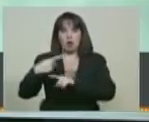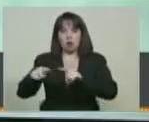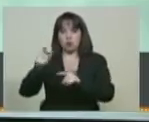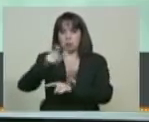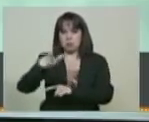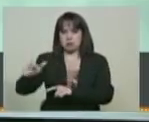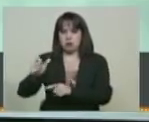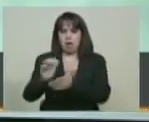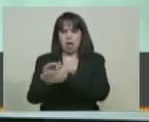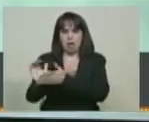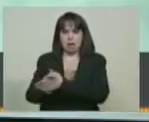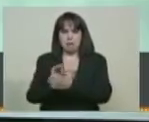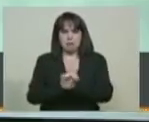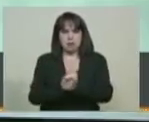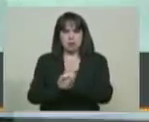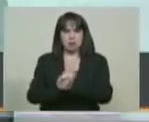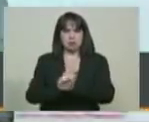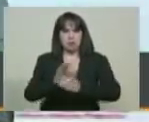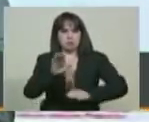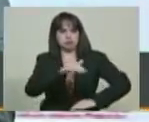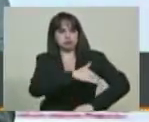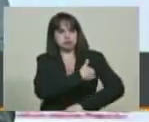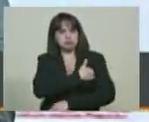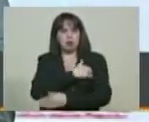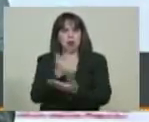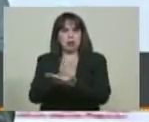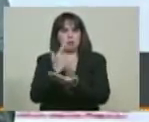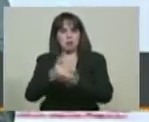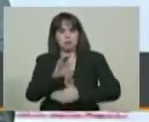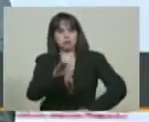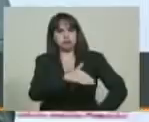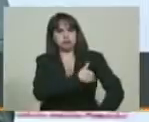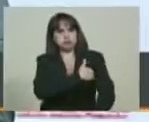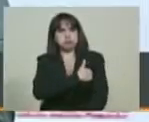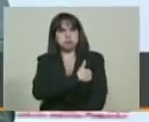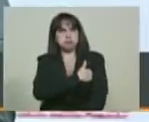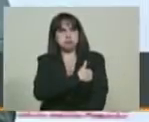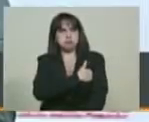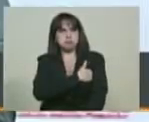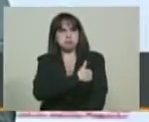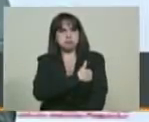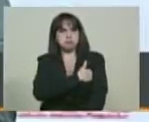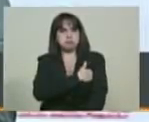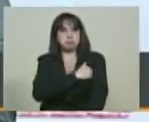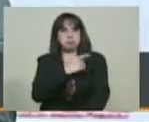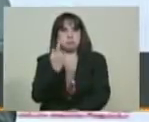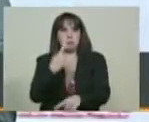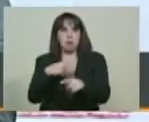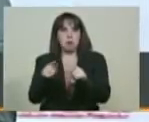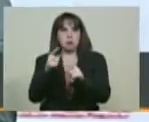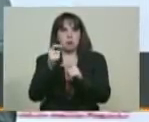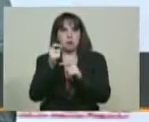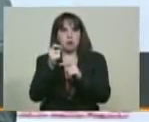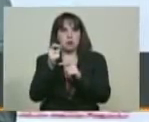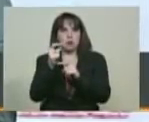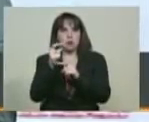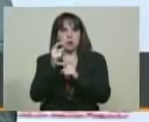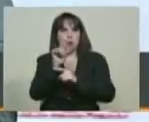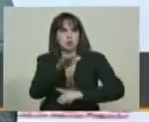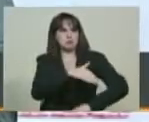un compañero de apellido Córdoba que se la pasaba con un libro aquí. Entonces, dos libros de Mario y de Lenin, los